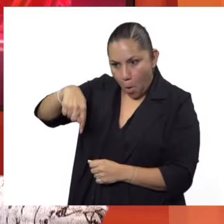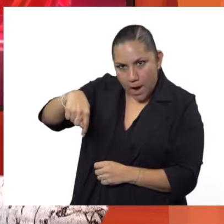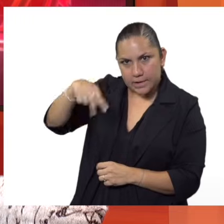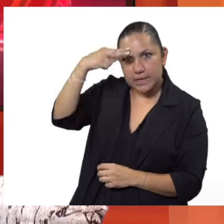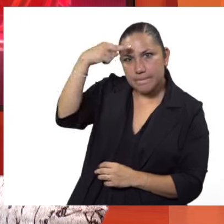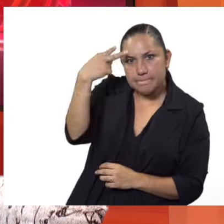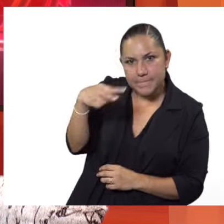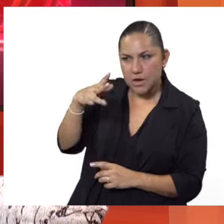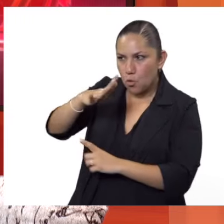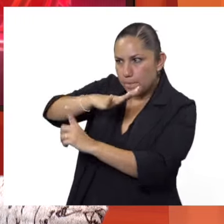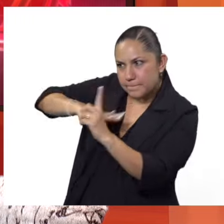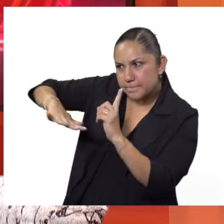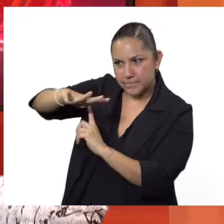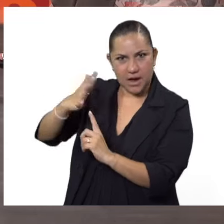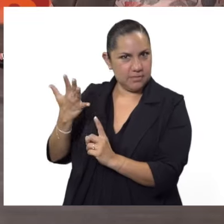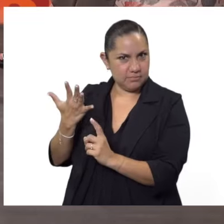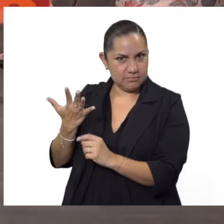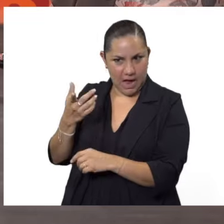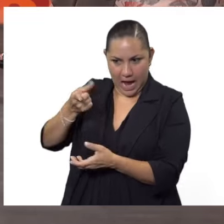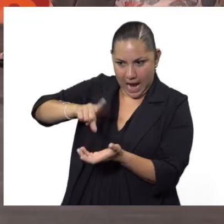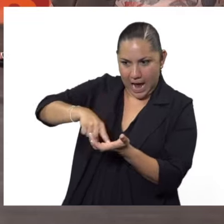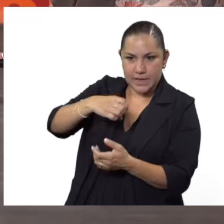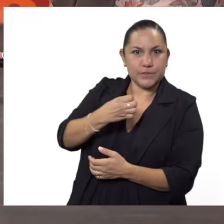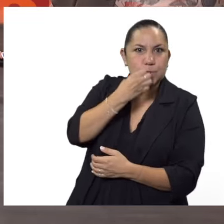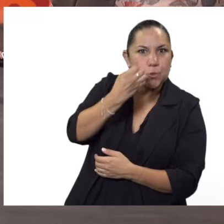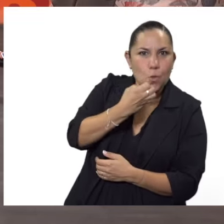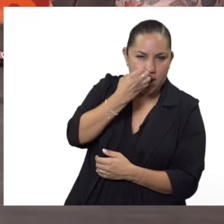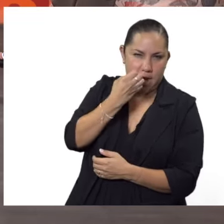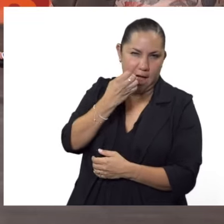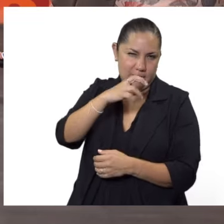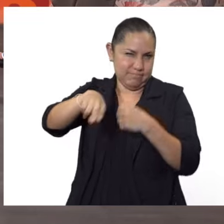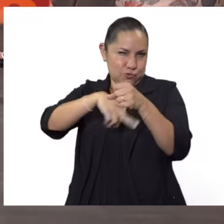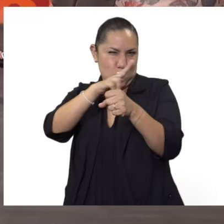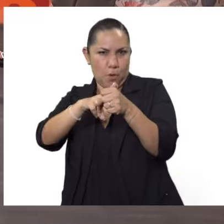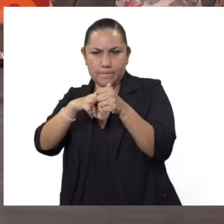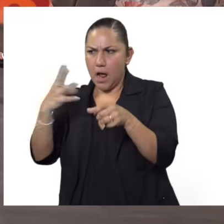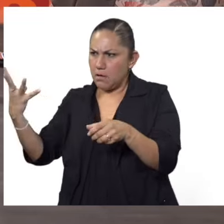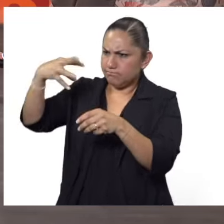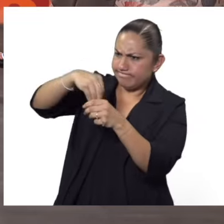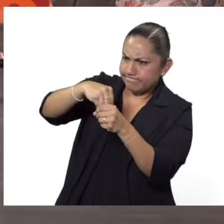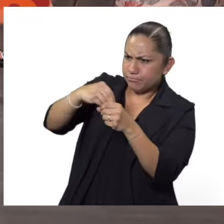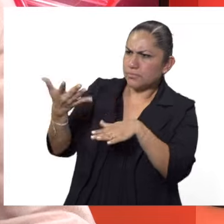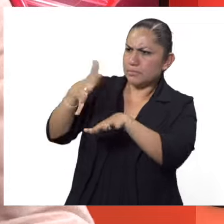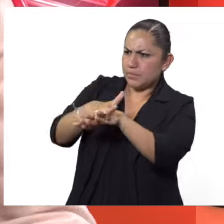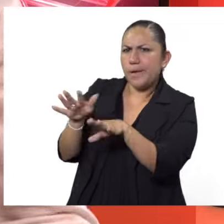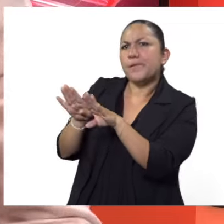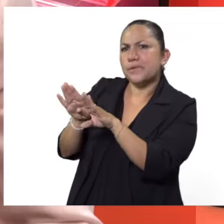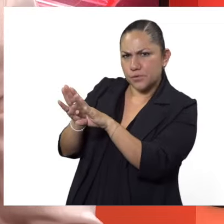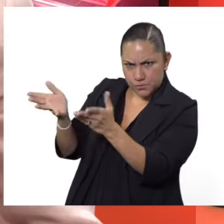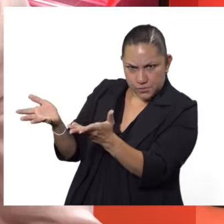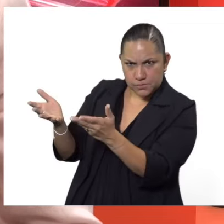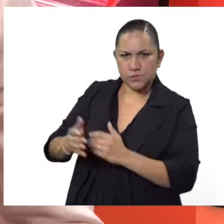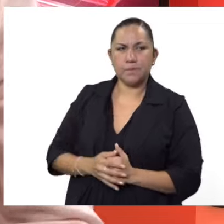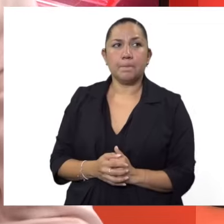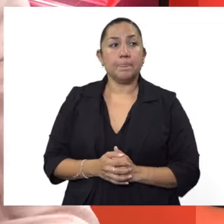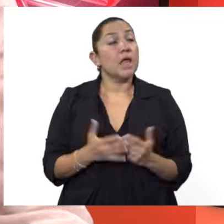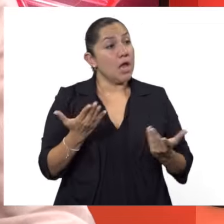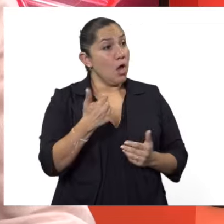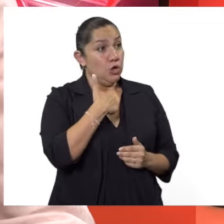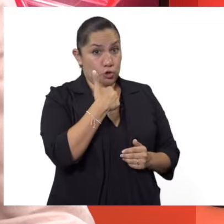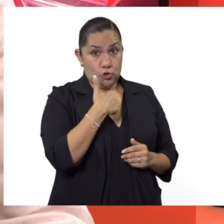no este y cómo integrarlo dentro del sistema escolar normal claro este bueno